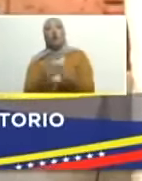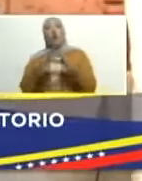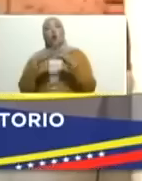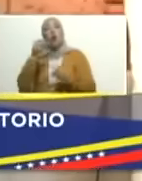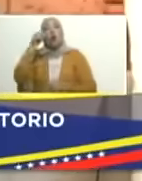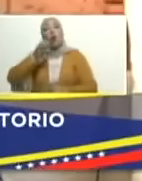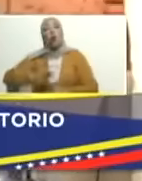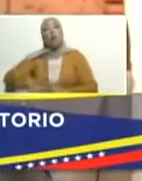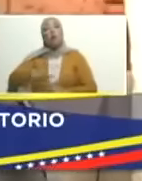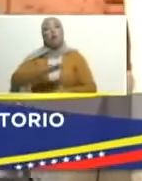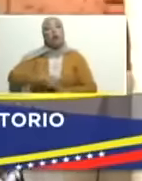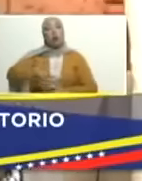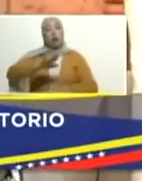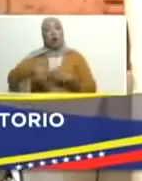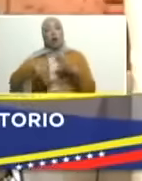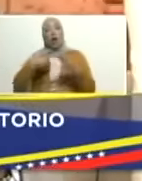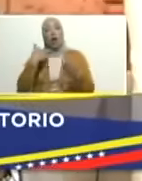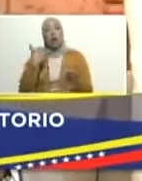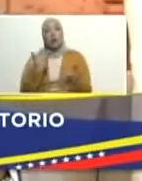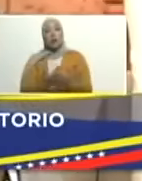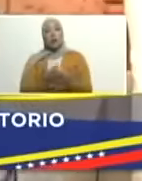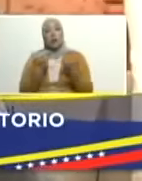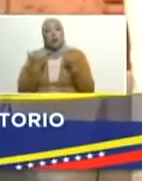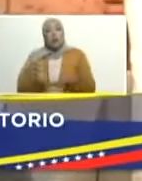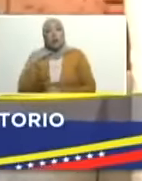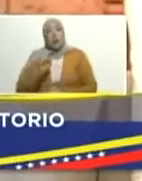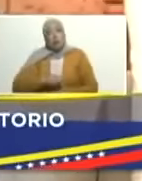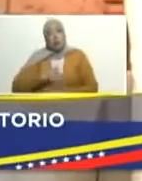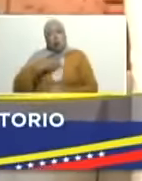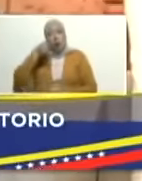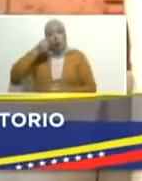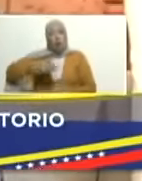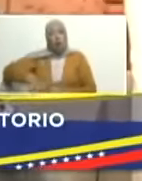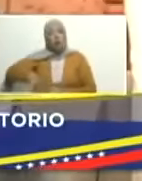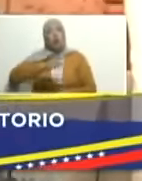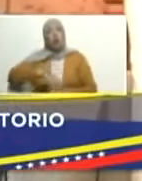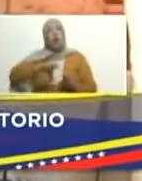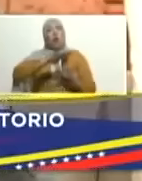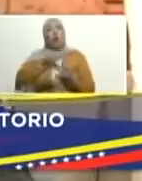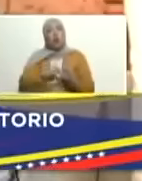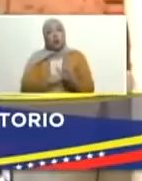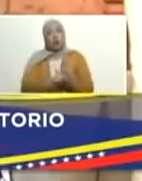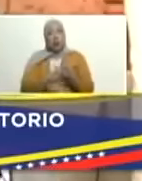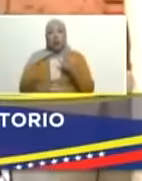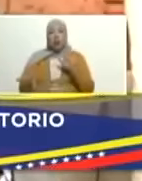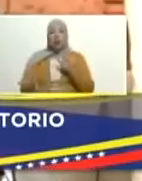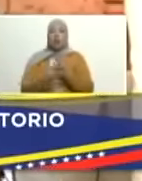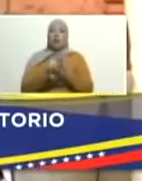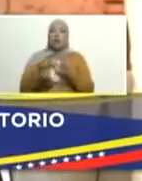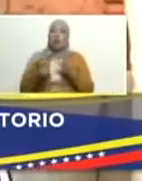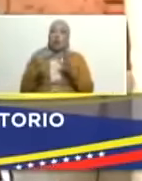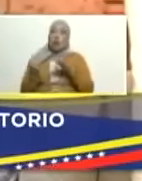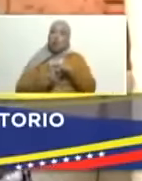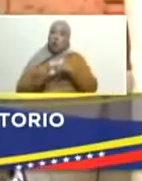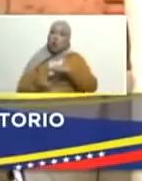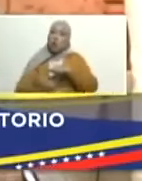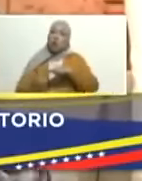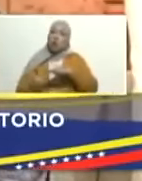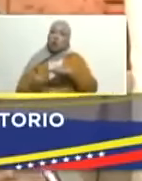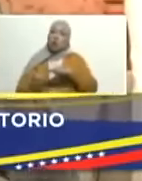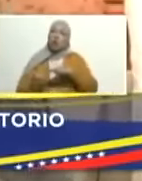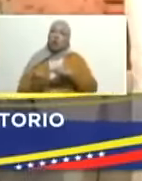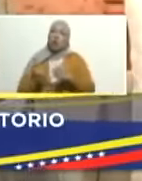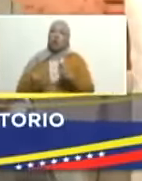acuerdos, así va a ser. Y por encima de la Constitución, las leyes y las instituciones, no